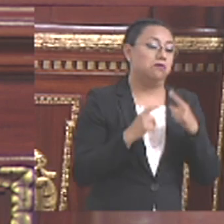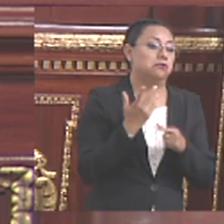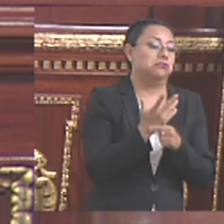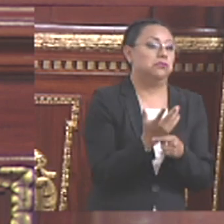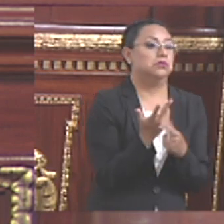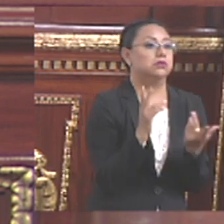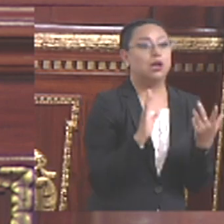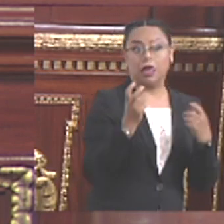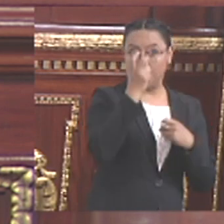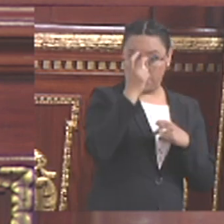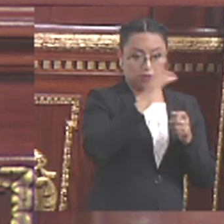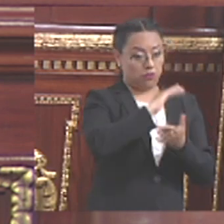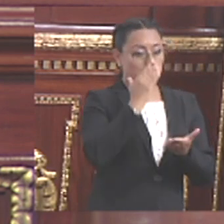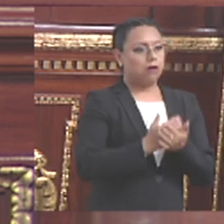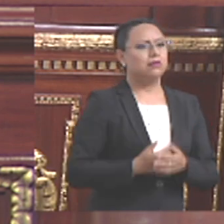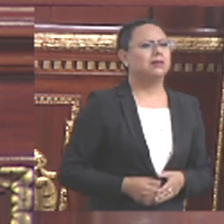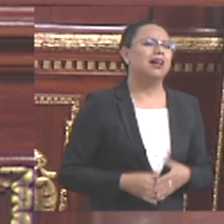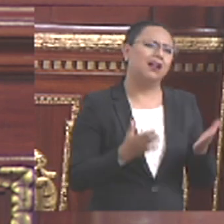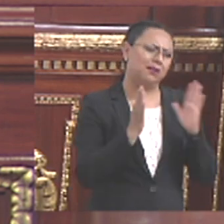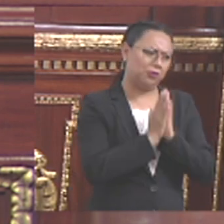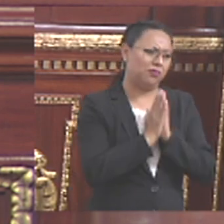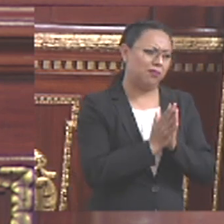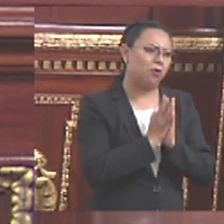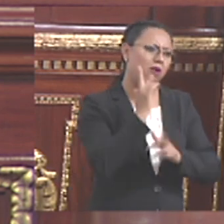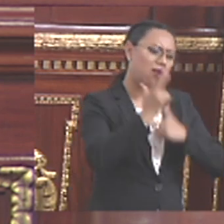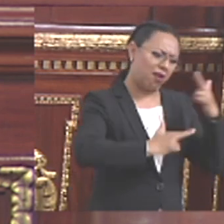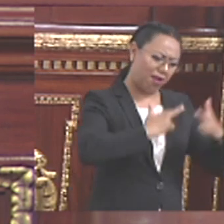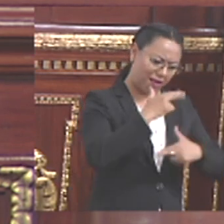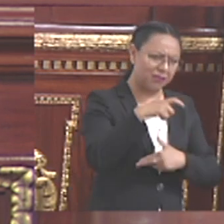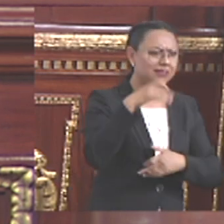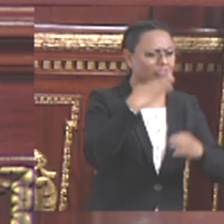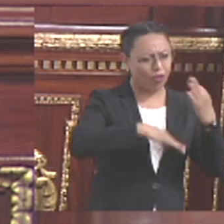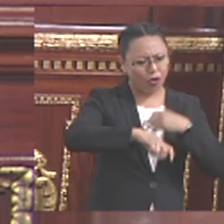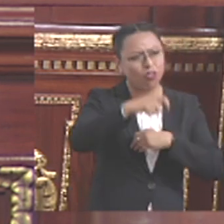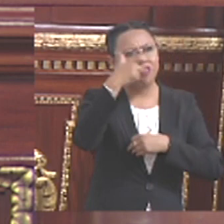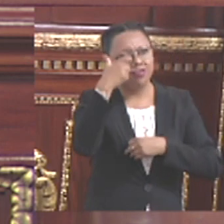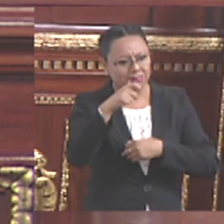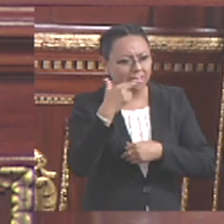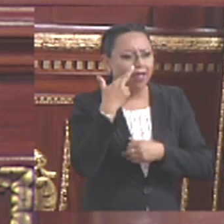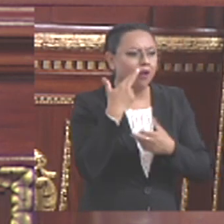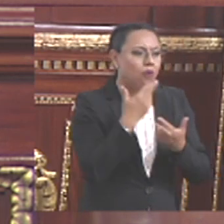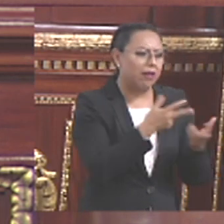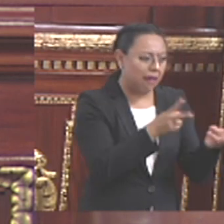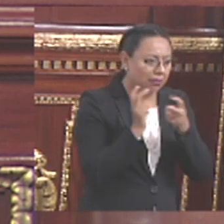regresen toda la lana que se robaron y ya se hubiera acabado.